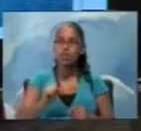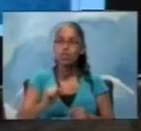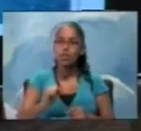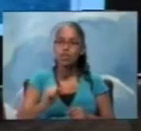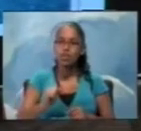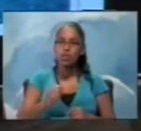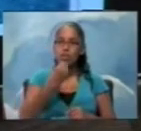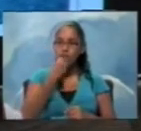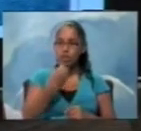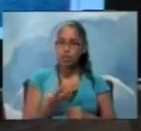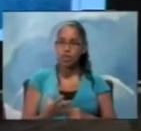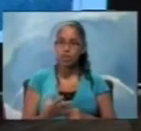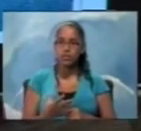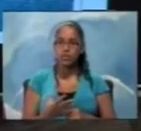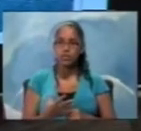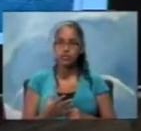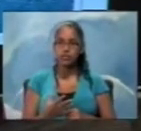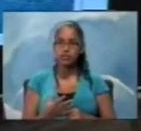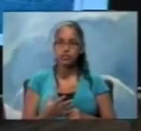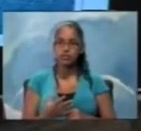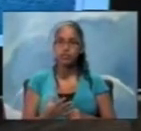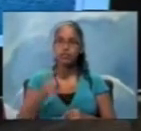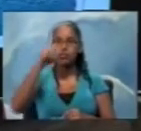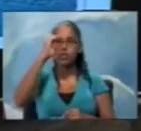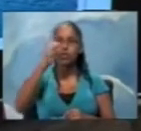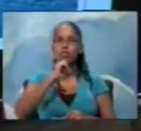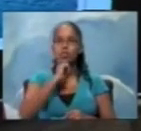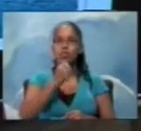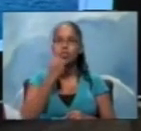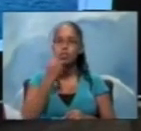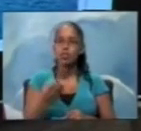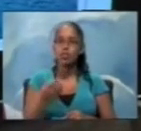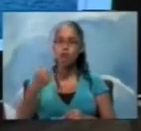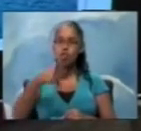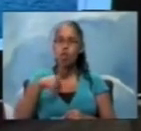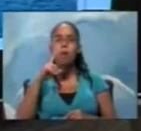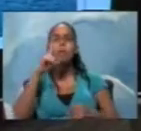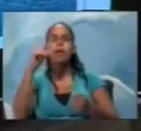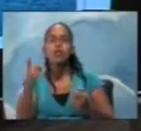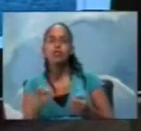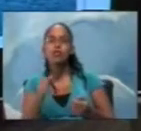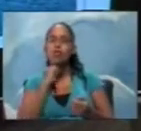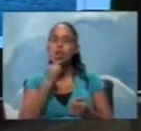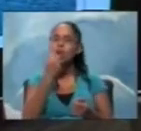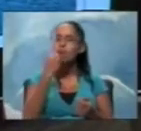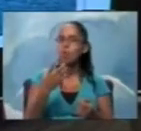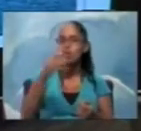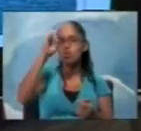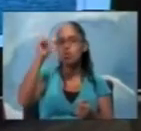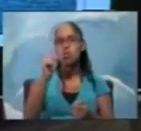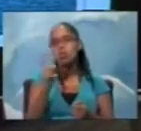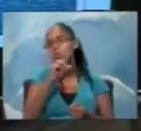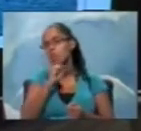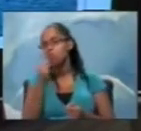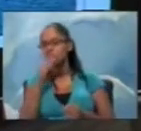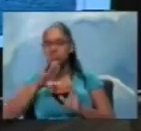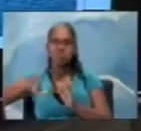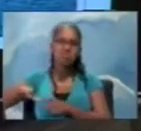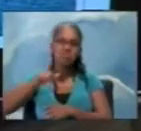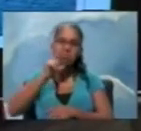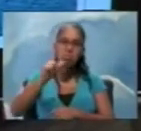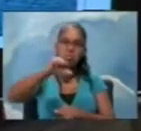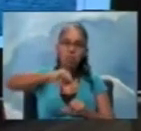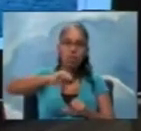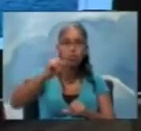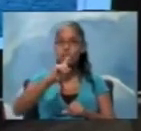estrella bueno. De Israel. Dios, aleluya, es bueno. Yo pregunto, ¿es bueno Dios o no es bueno? Demasiado Dios, ¿no? Bueno.